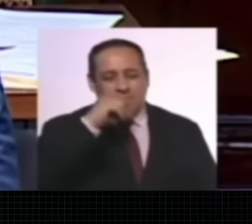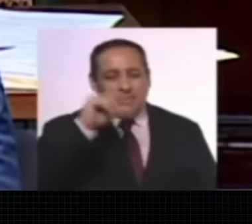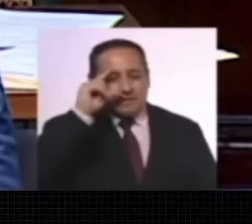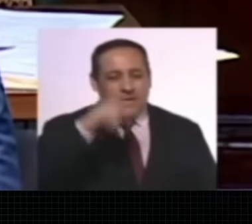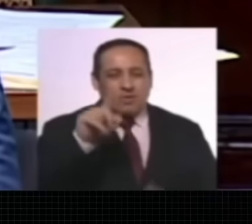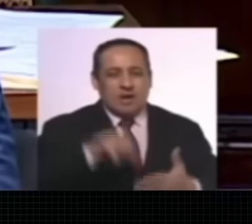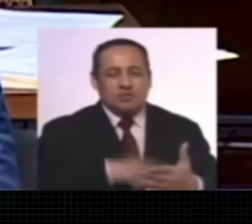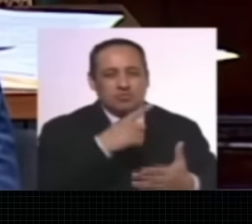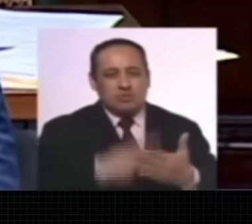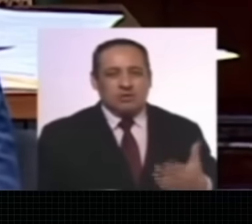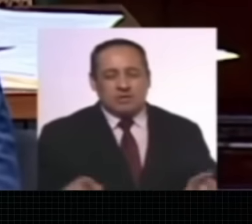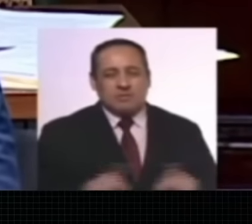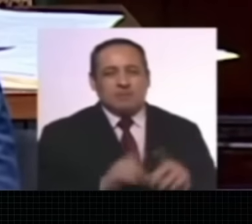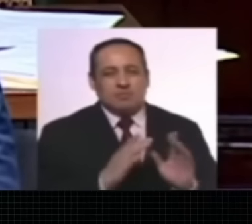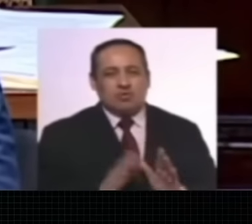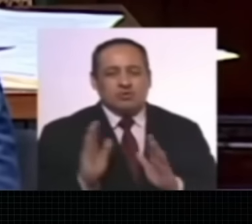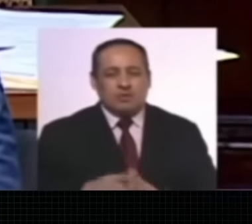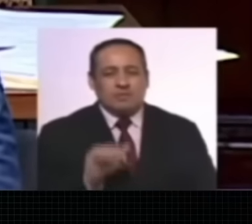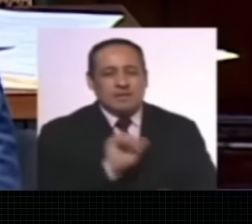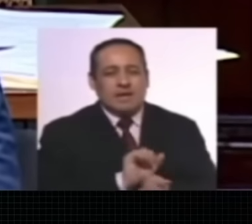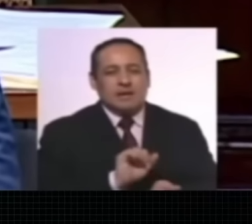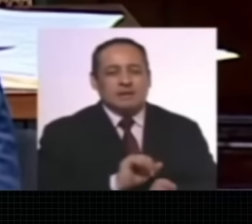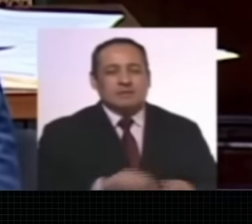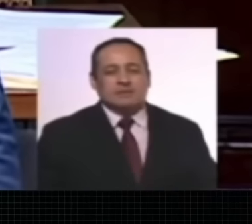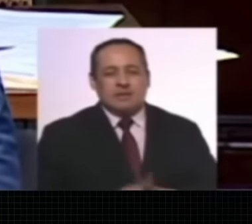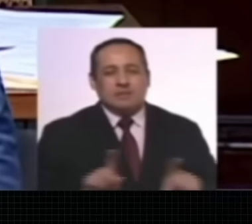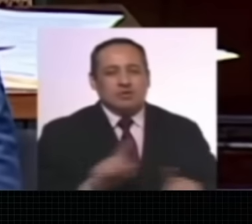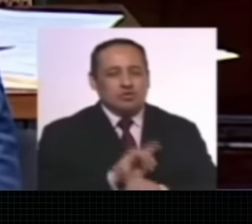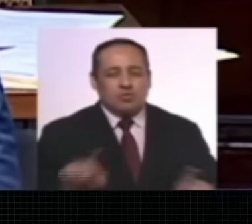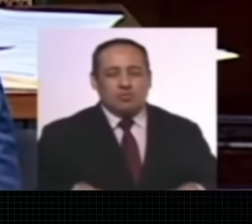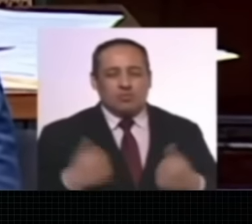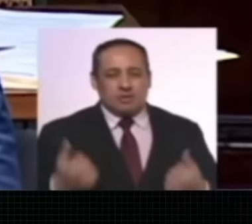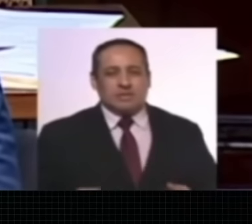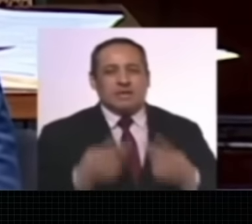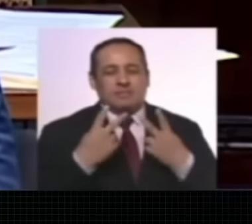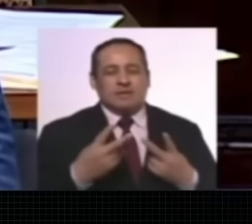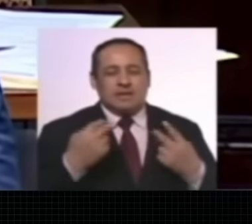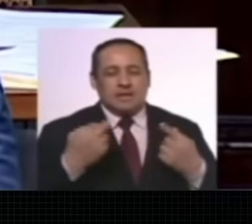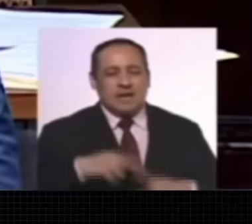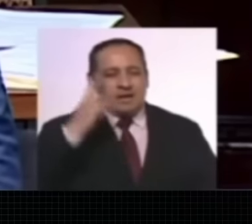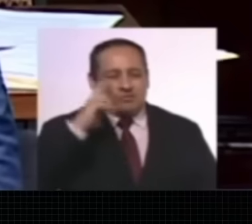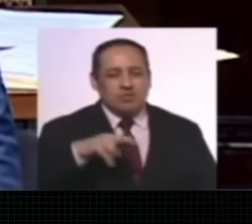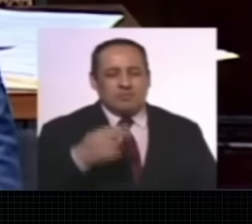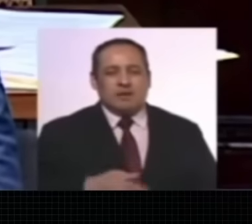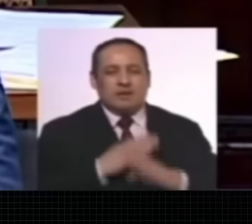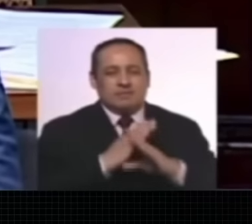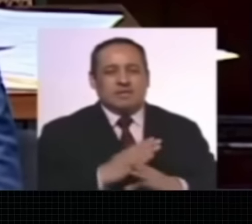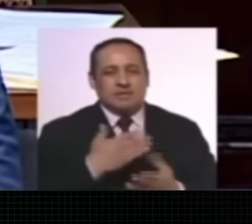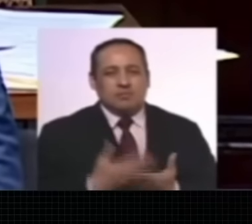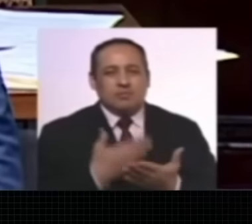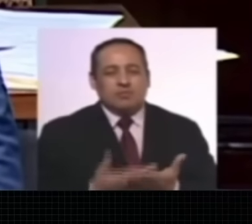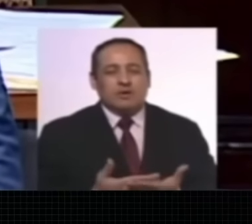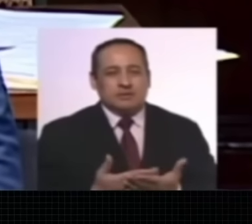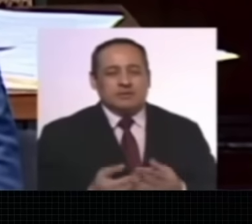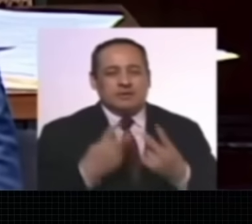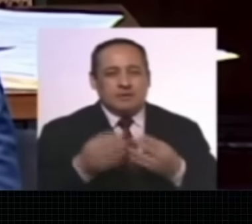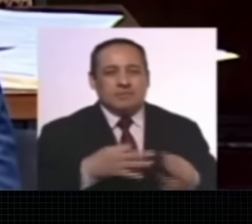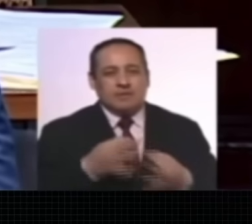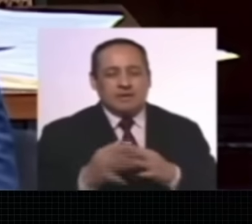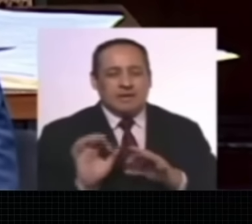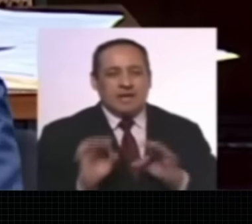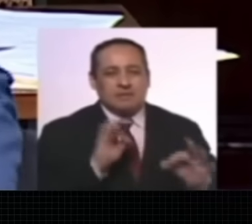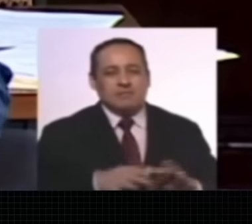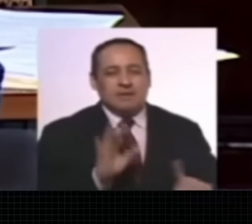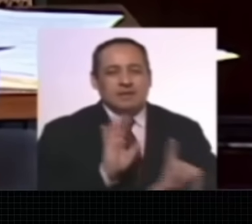inhabilitado y procesado penalmente no pueden ser motivo para rechazar esta propuesta la misma